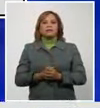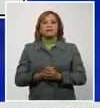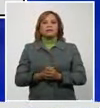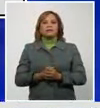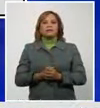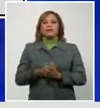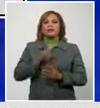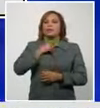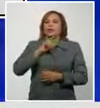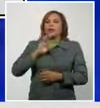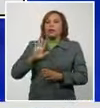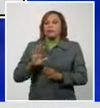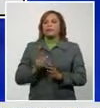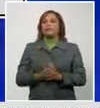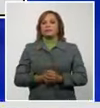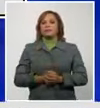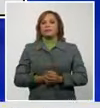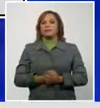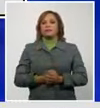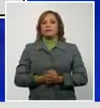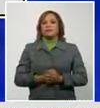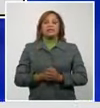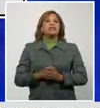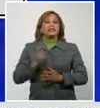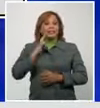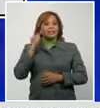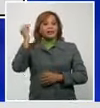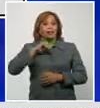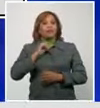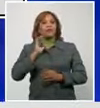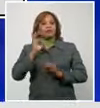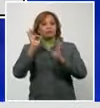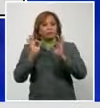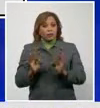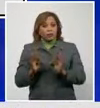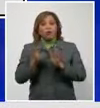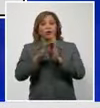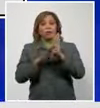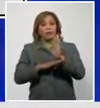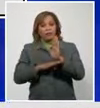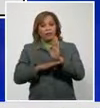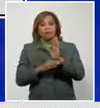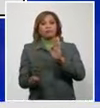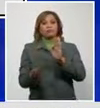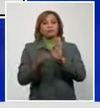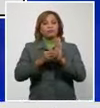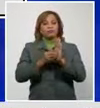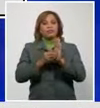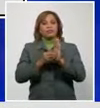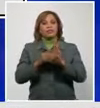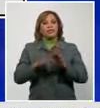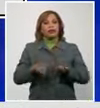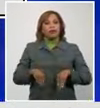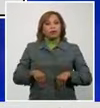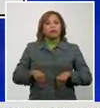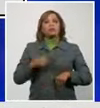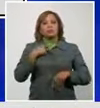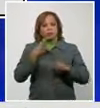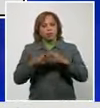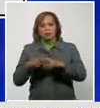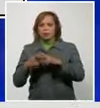si realmente estamos seguros que las medidas que se están adoptando van a solucionar. Y entre las